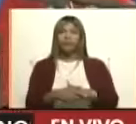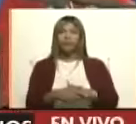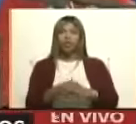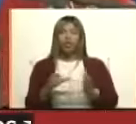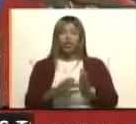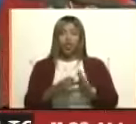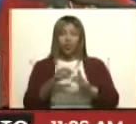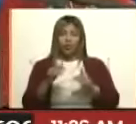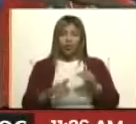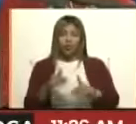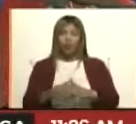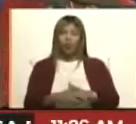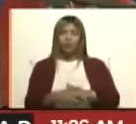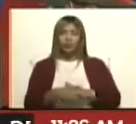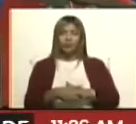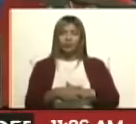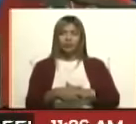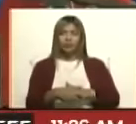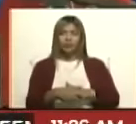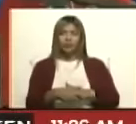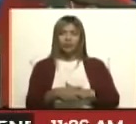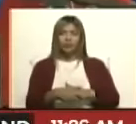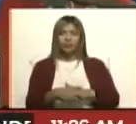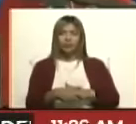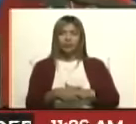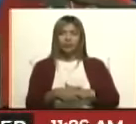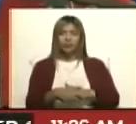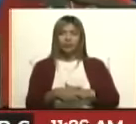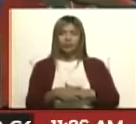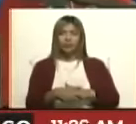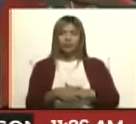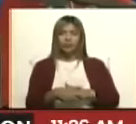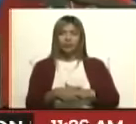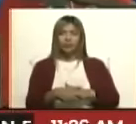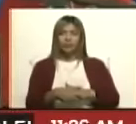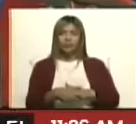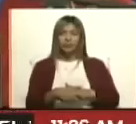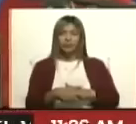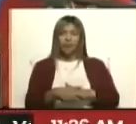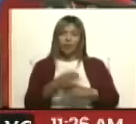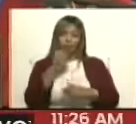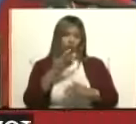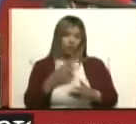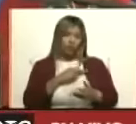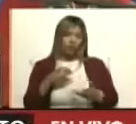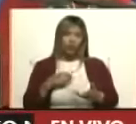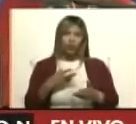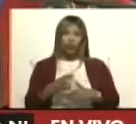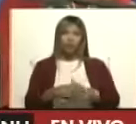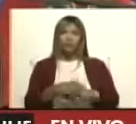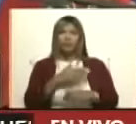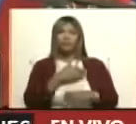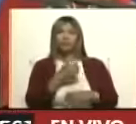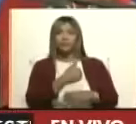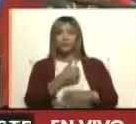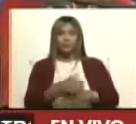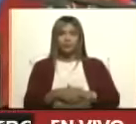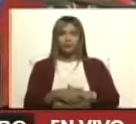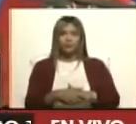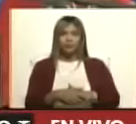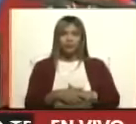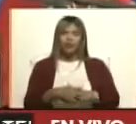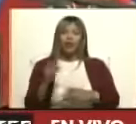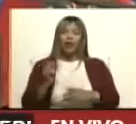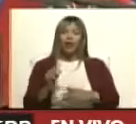a decir dónde va a votar. Bueno, para nosotros, los rectores y rectoras, y